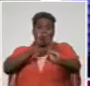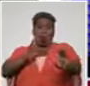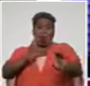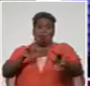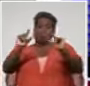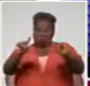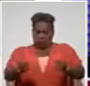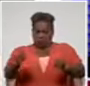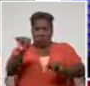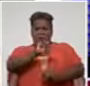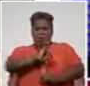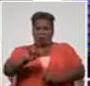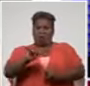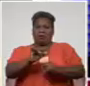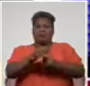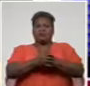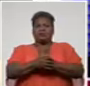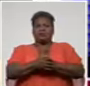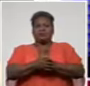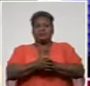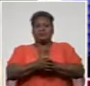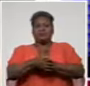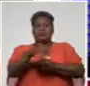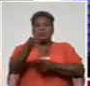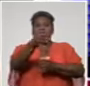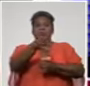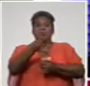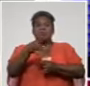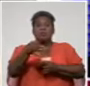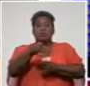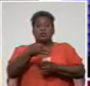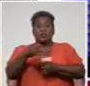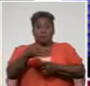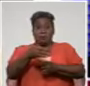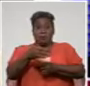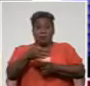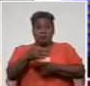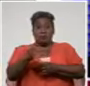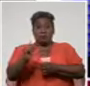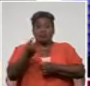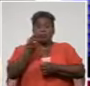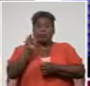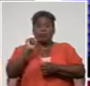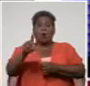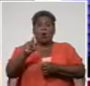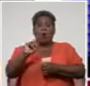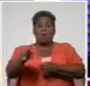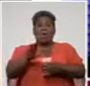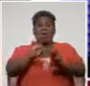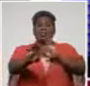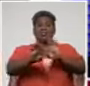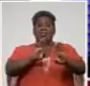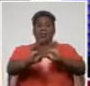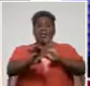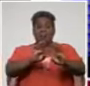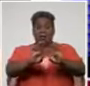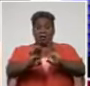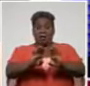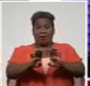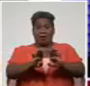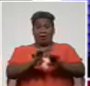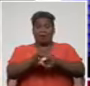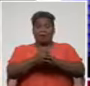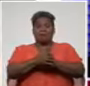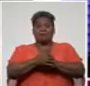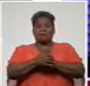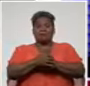que tienen que ver con que en el municipio, es decir, solamente se puede adquirir en las tiendas de la Corporación CIME, de Tiendas Caribe,